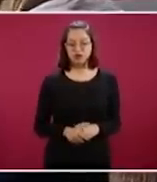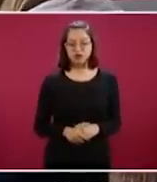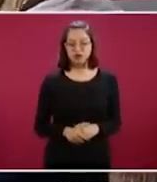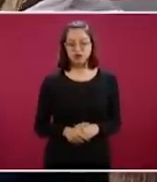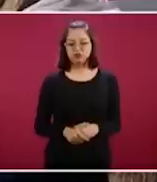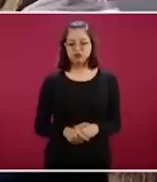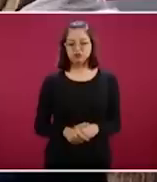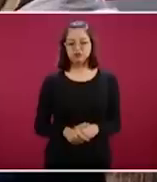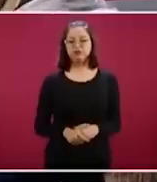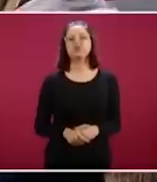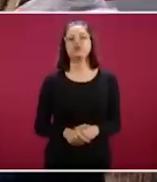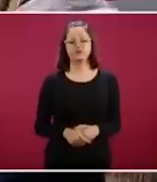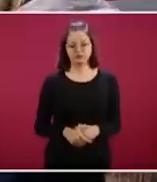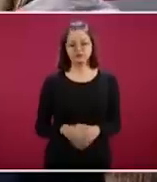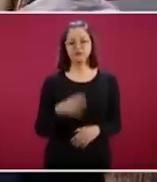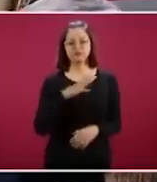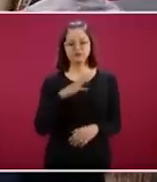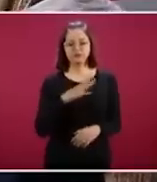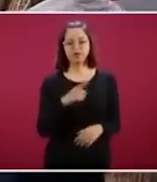Tercer. Mire, este es